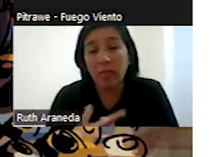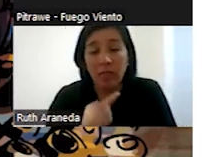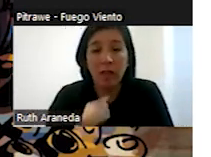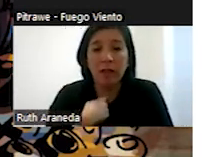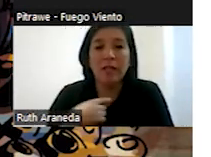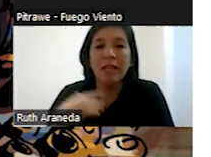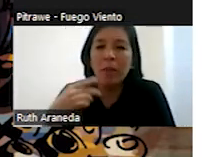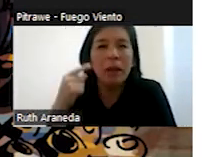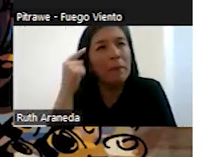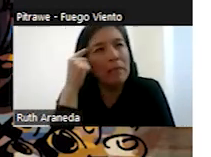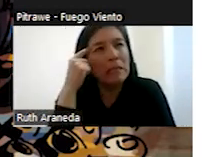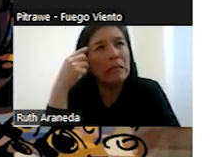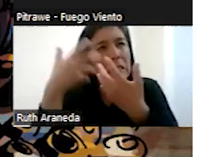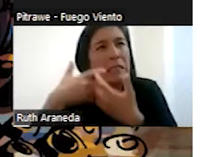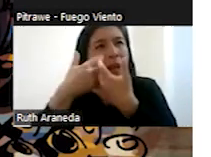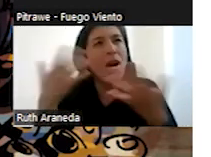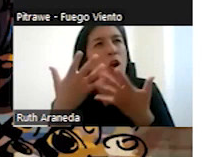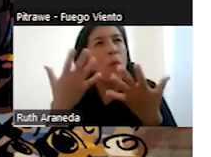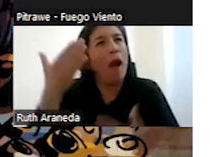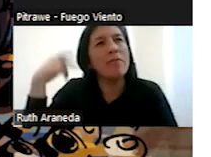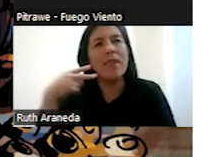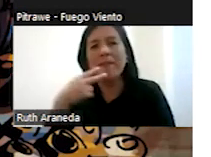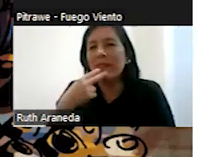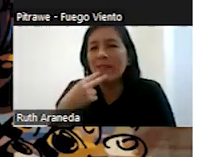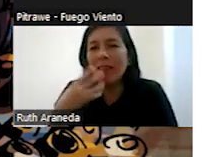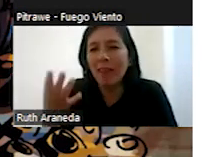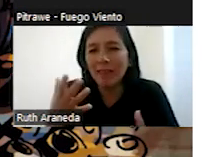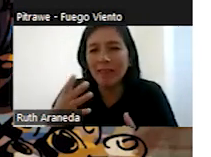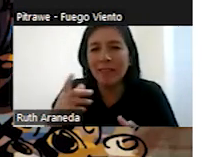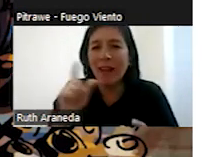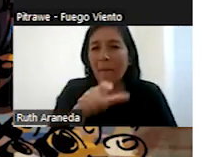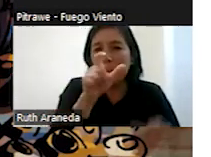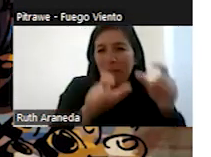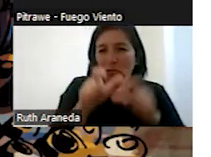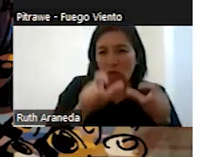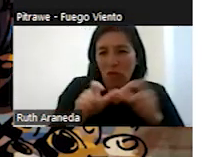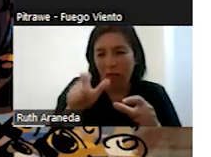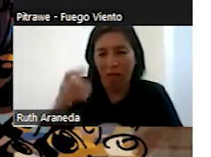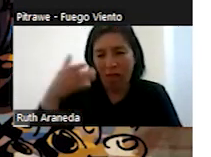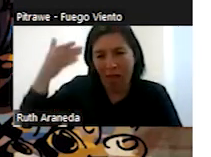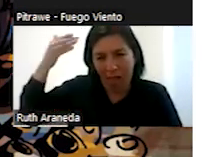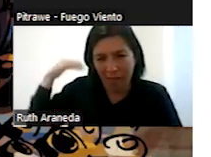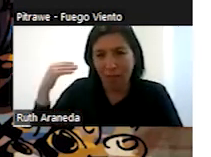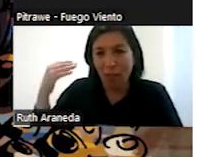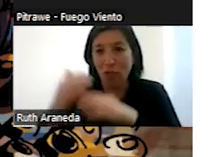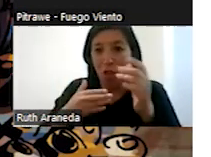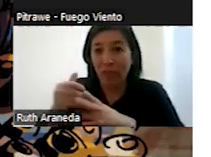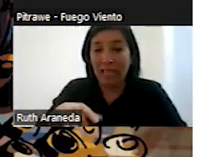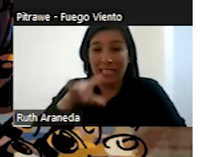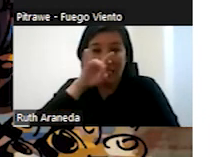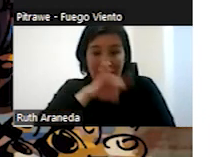hacer una analogía con las formas de vida tradicionales de los habitantes actuales de las costas de